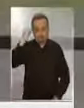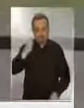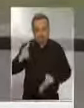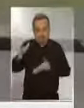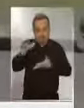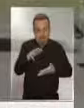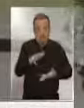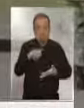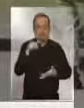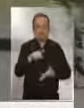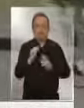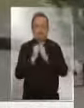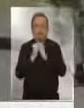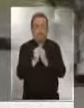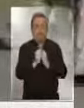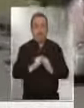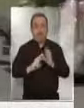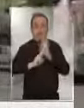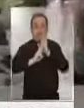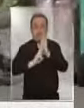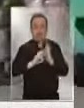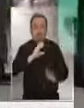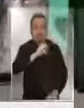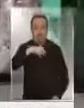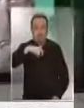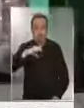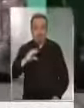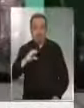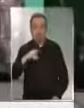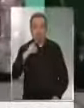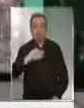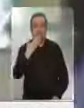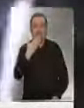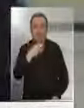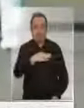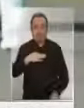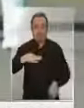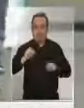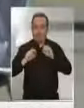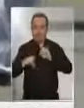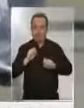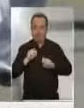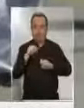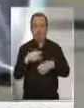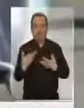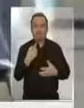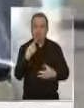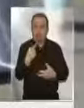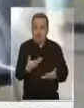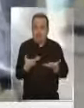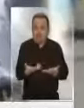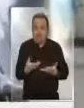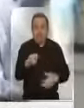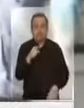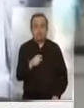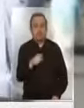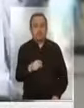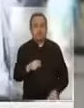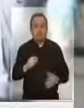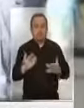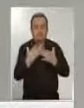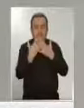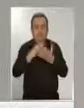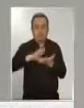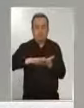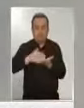República, acompañado de los representantes de la CPC y el Ministerio de Defensa, instancia en la que se señaló que actualmente la Red de Salud